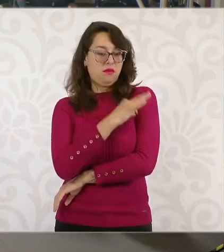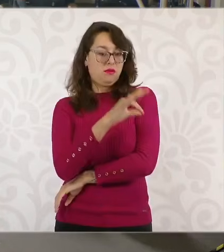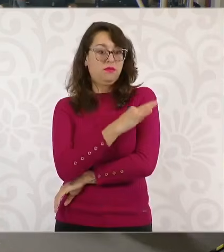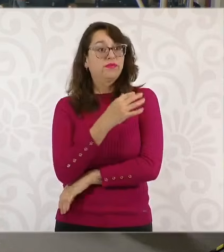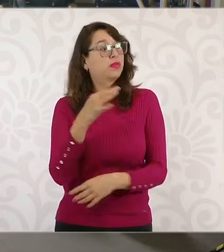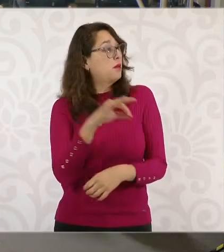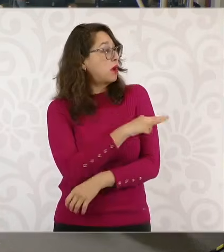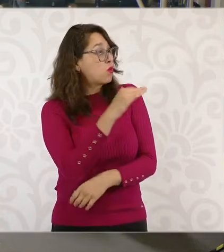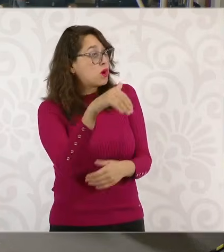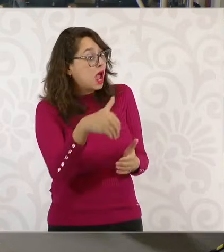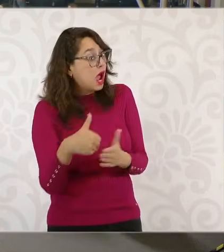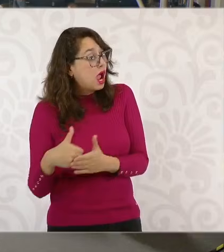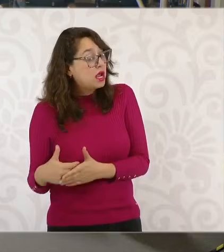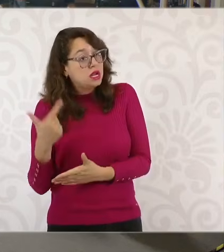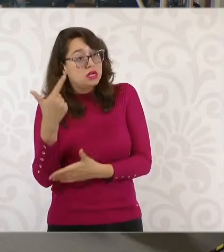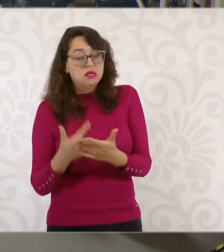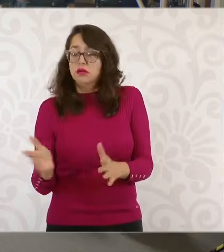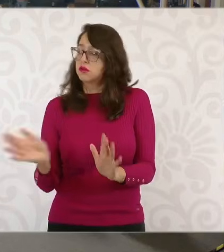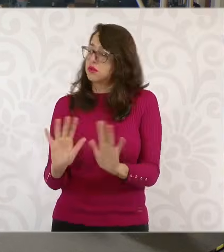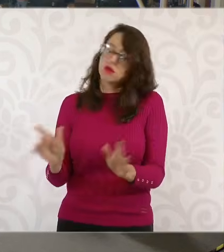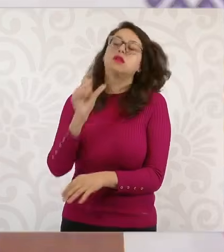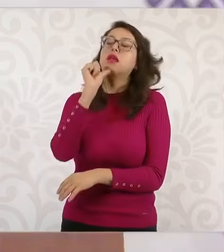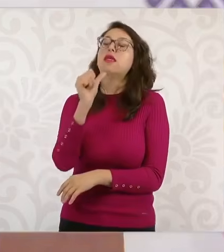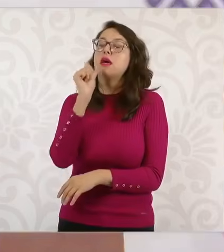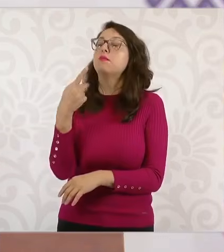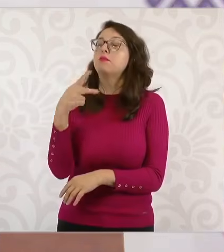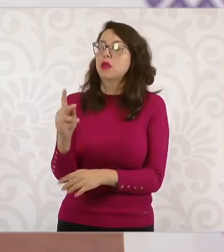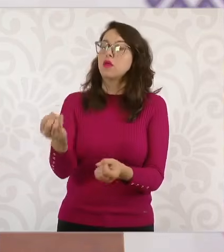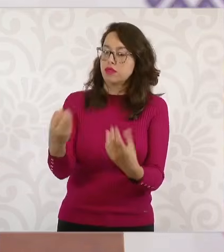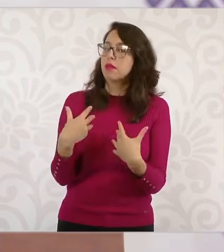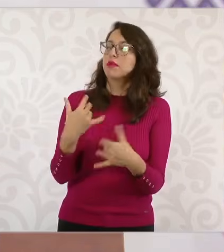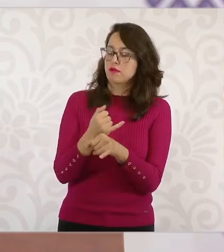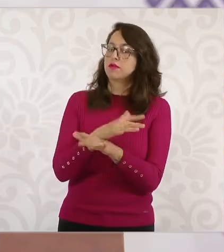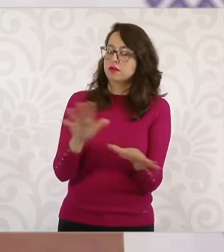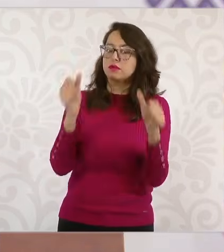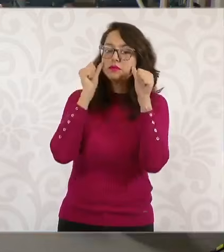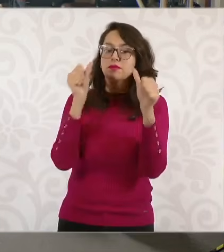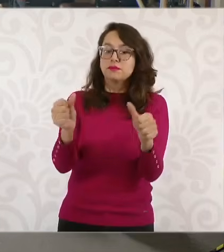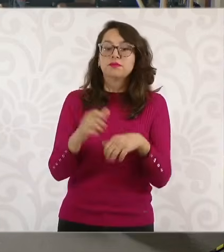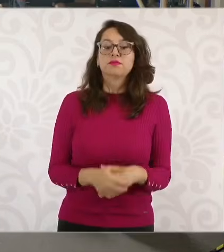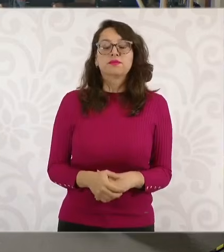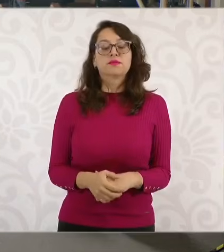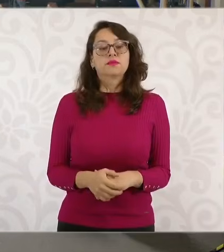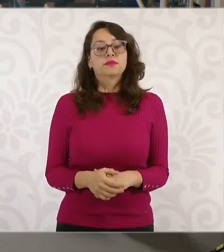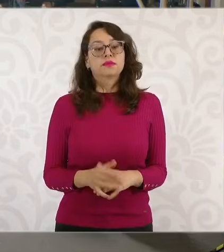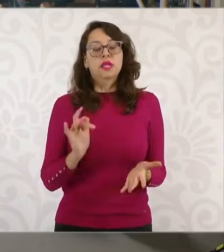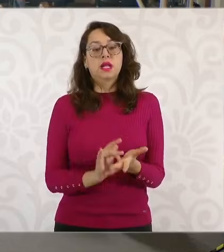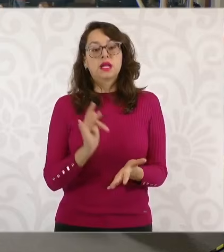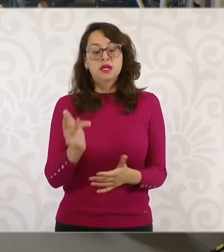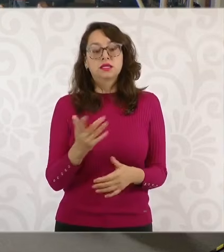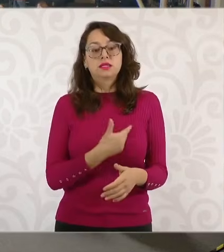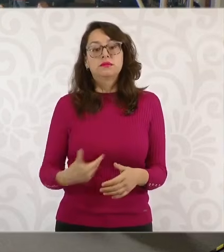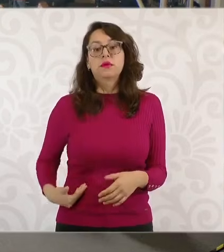las vacunas, No, negarlas, ni en absoluto. listas ni nada de eso, pero si hay alguna denuncia la atendemos. Gracias, Presidenta. Sí. Bueno,